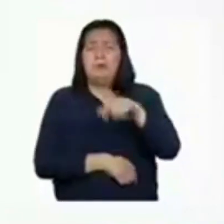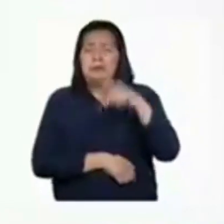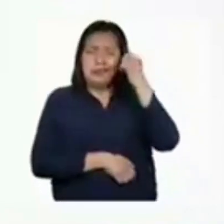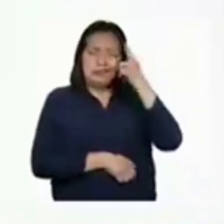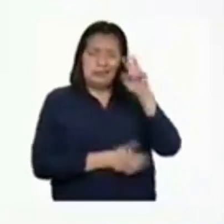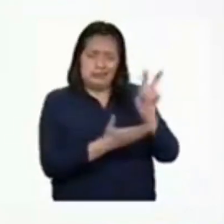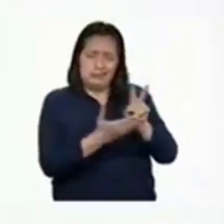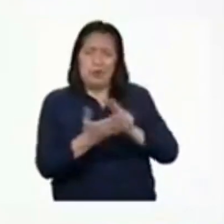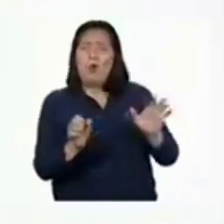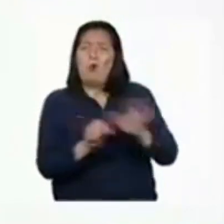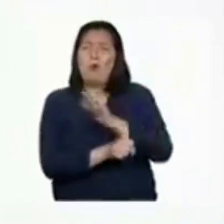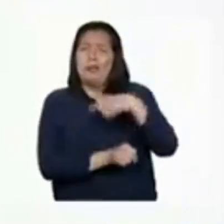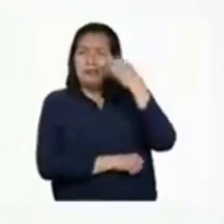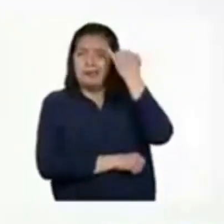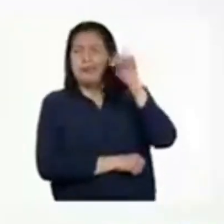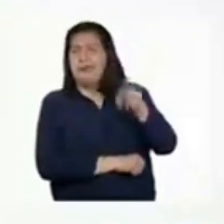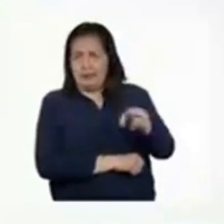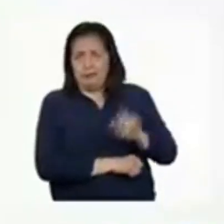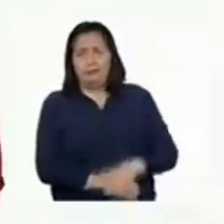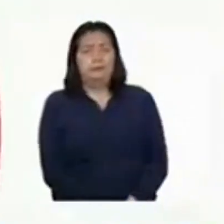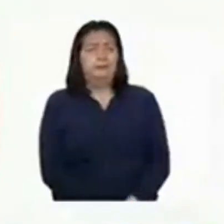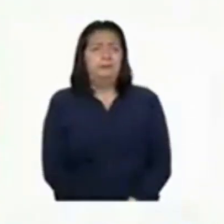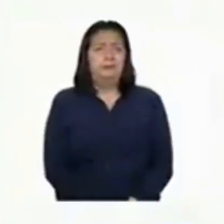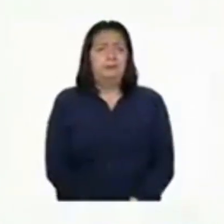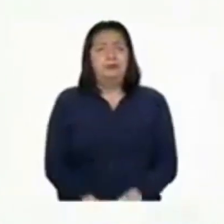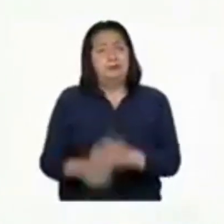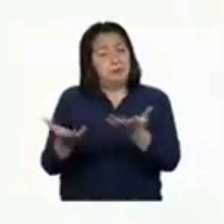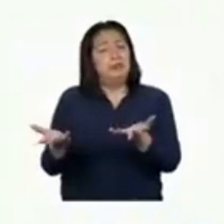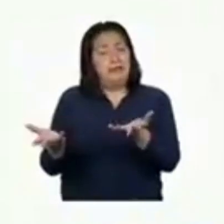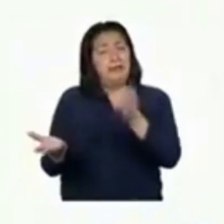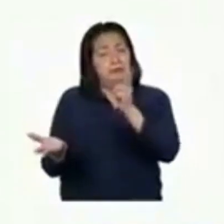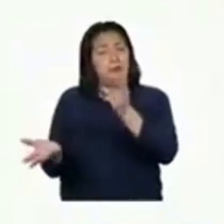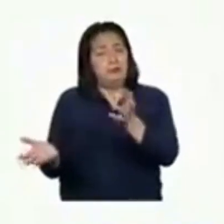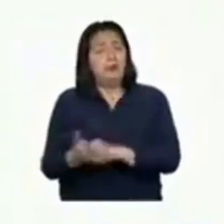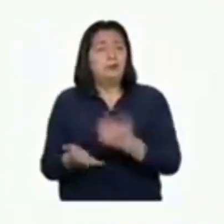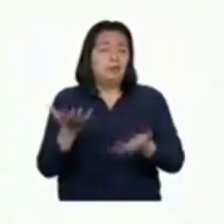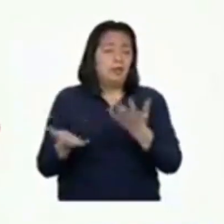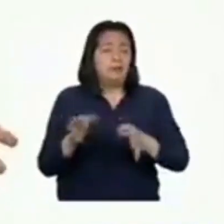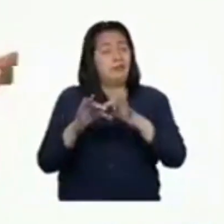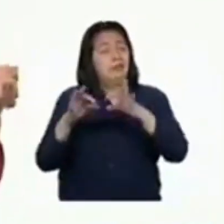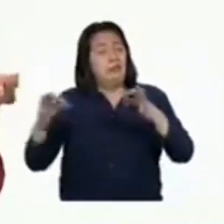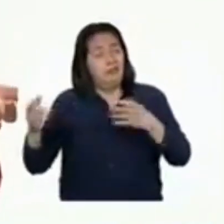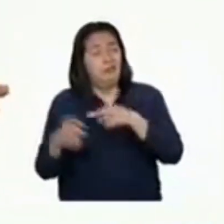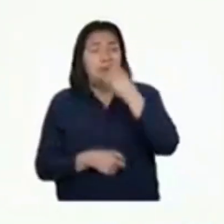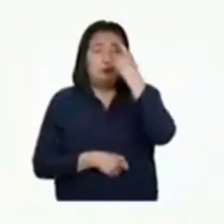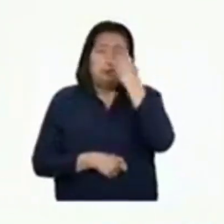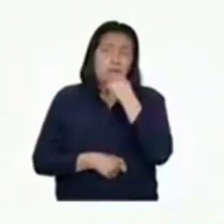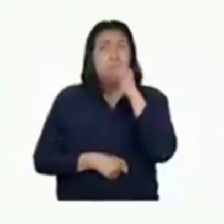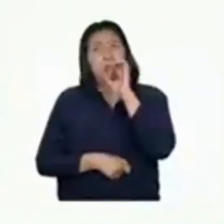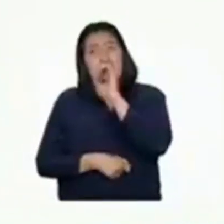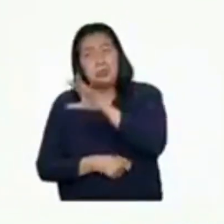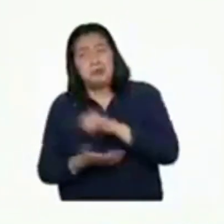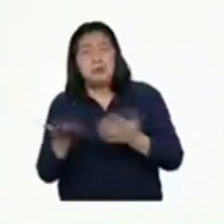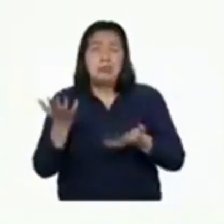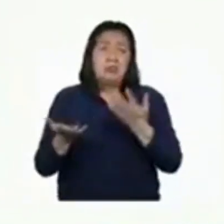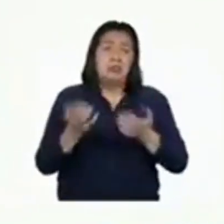sentido o completar las ideas que hagan falta. Claro, profesor. Podrían ser frases que normalmente pensamos y decimos, pero